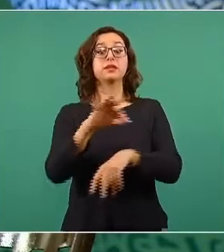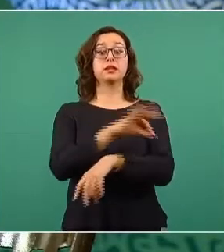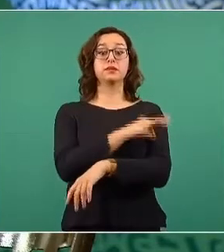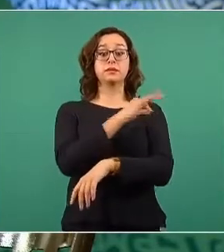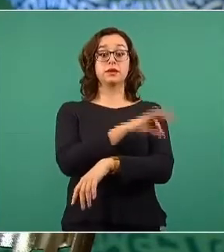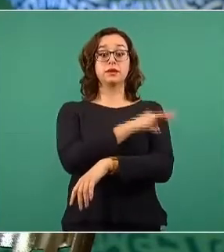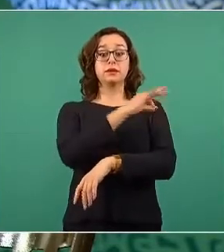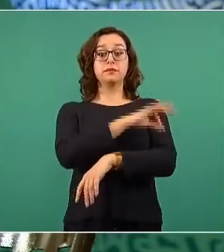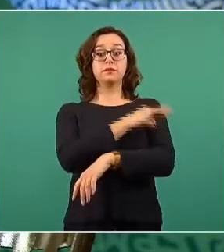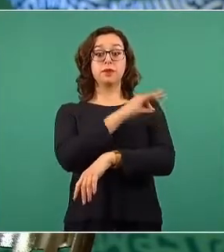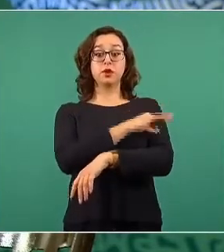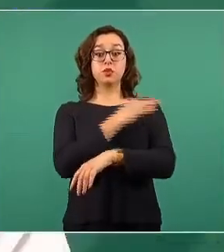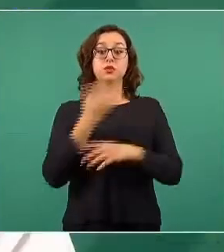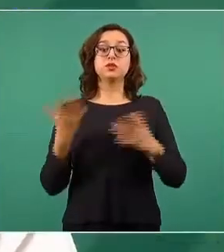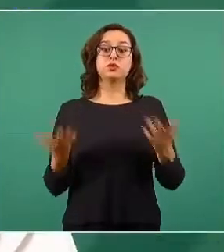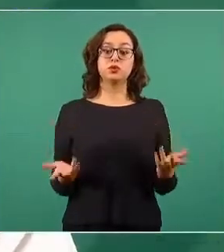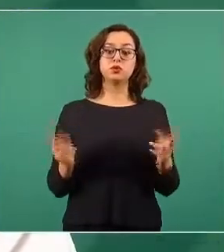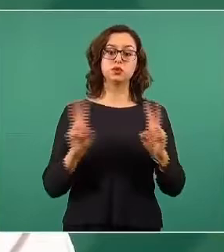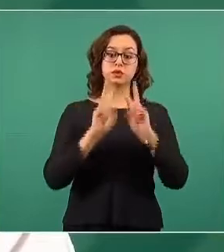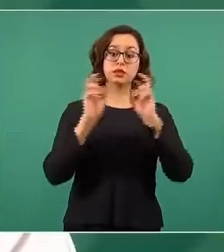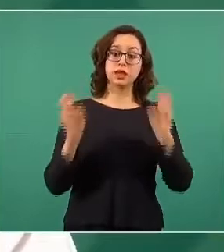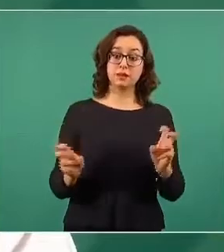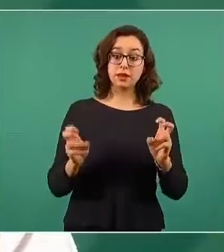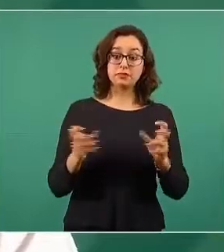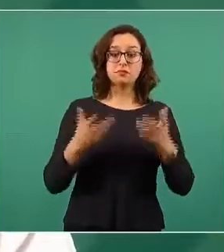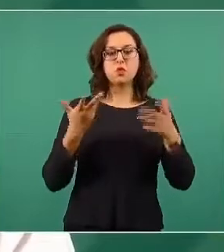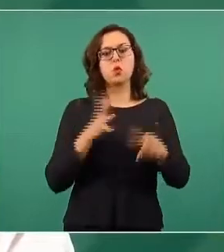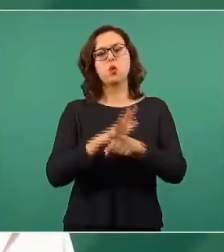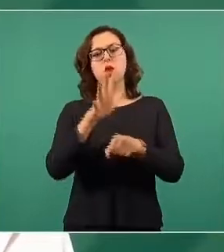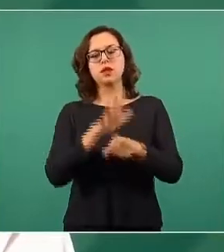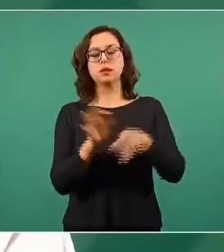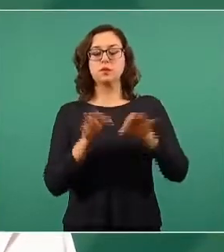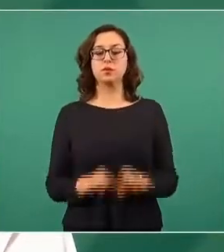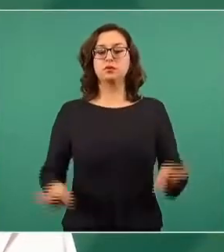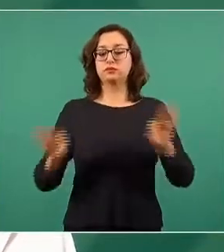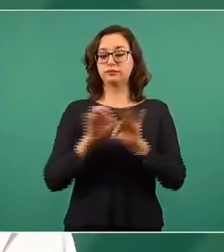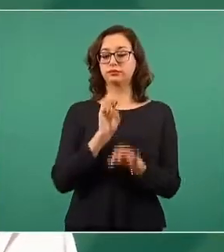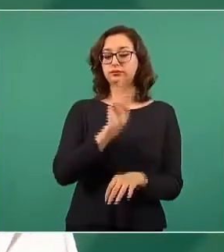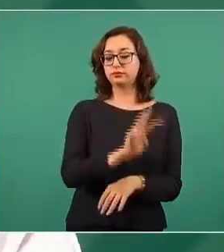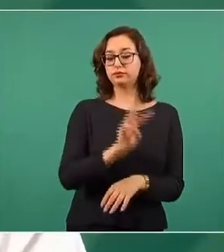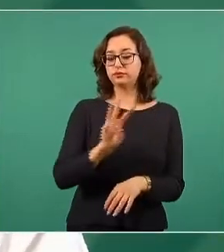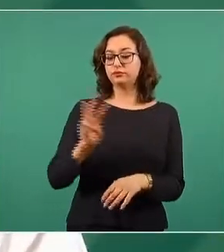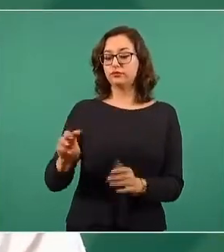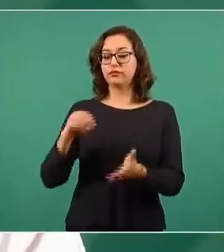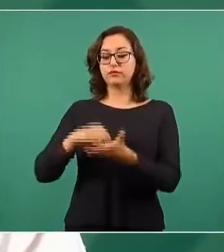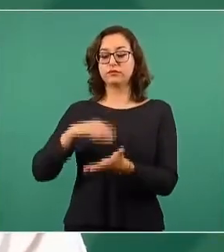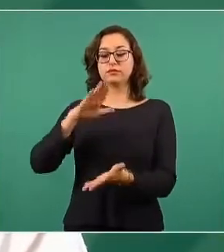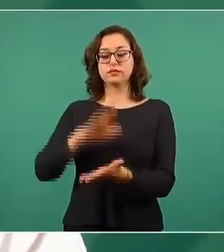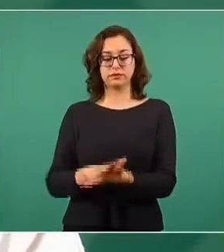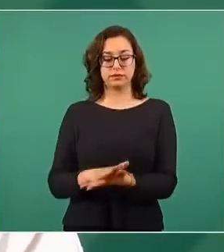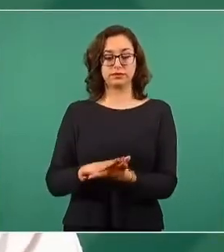la importancia de registrarse en la plataforma. Tenemos la plataforma